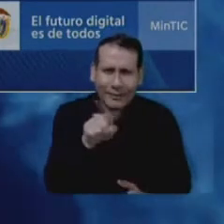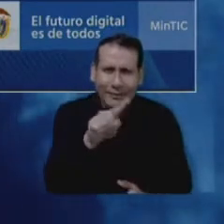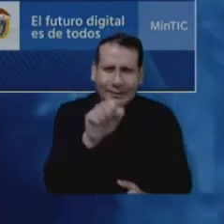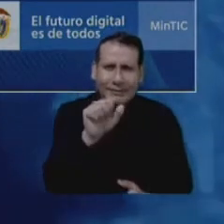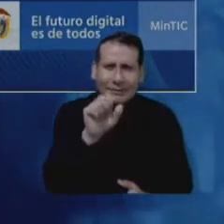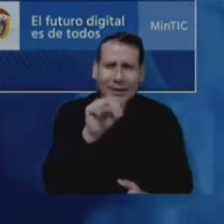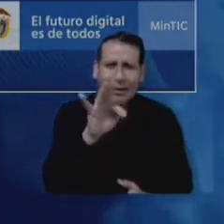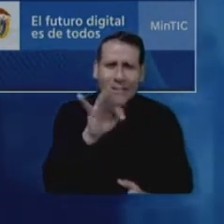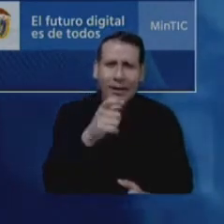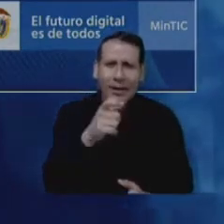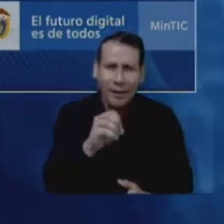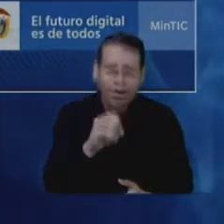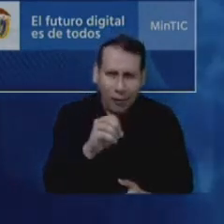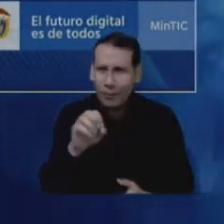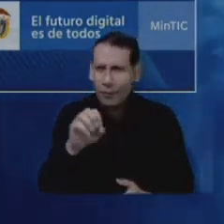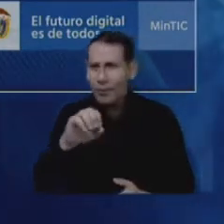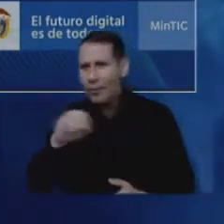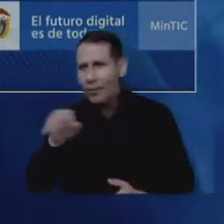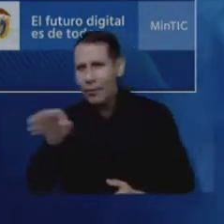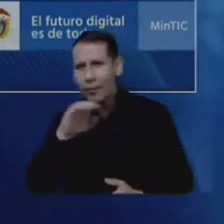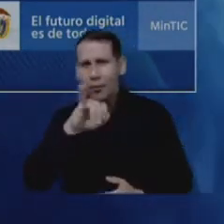estos mismos avatares.